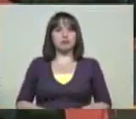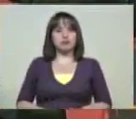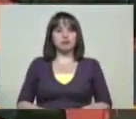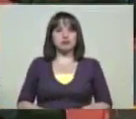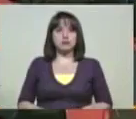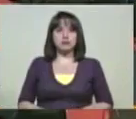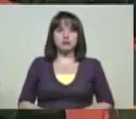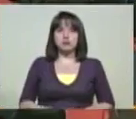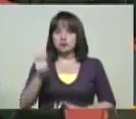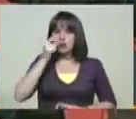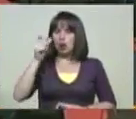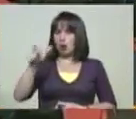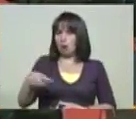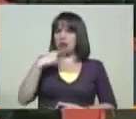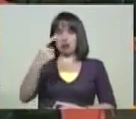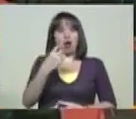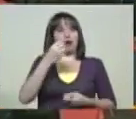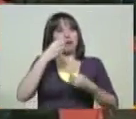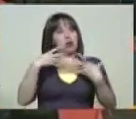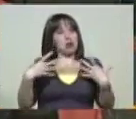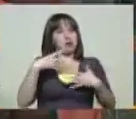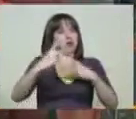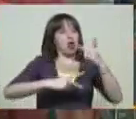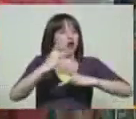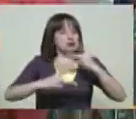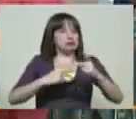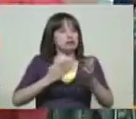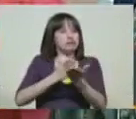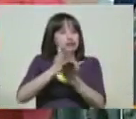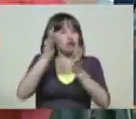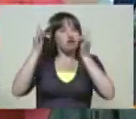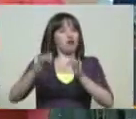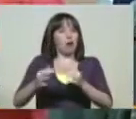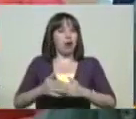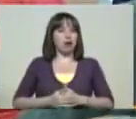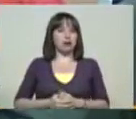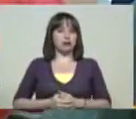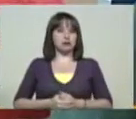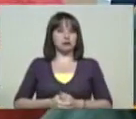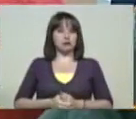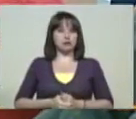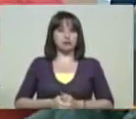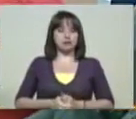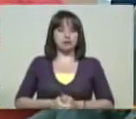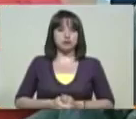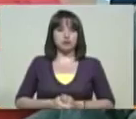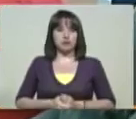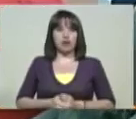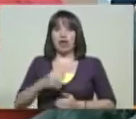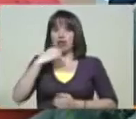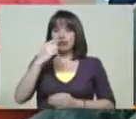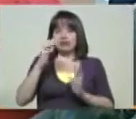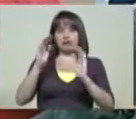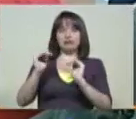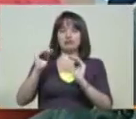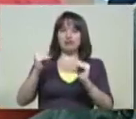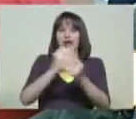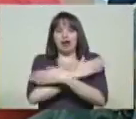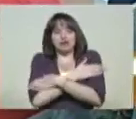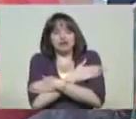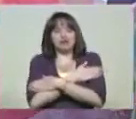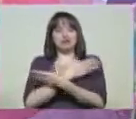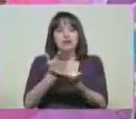y fernando dijo bueno yo le dije los procesos en la vida son más lentos prefiero despedirnos por ahora darnos un abrazo